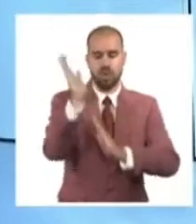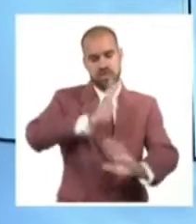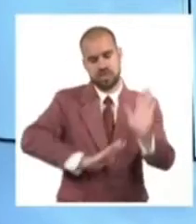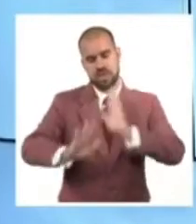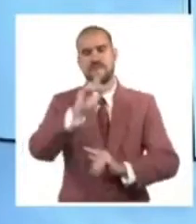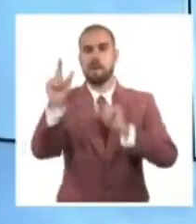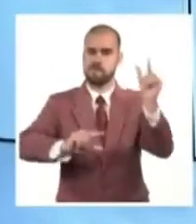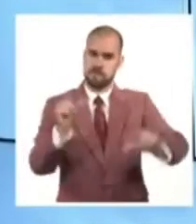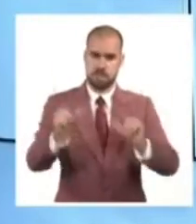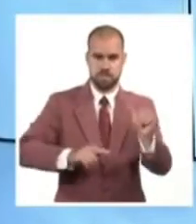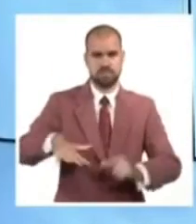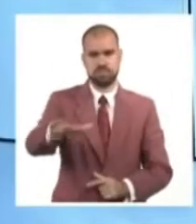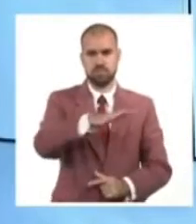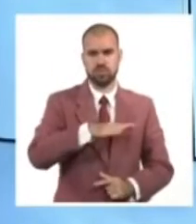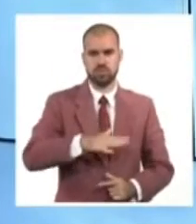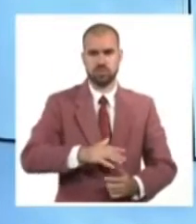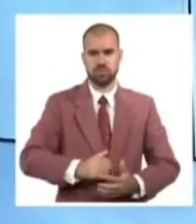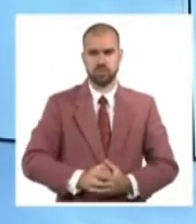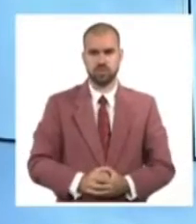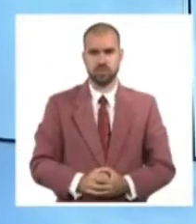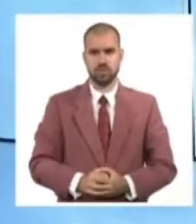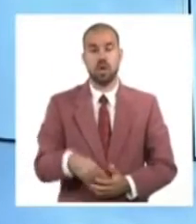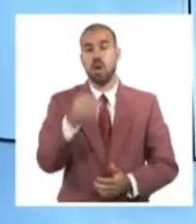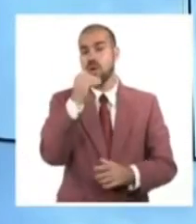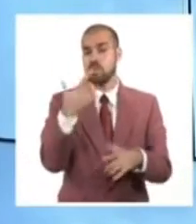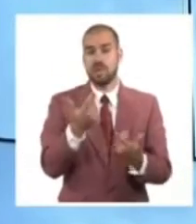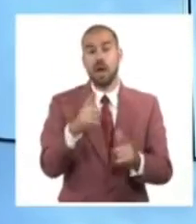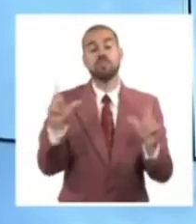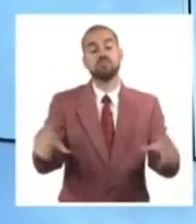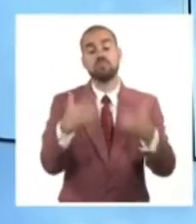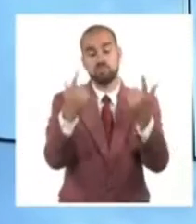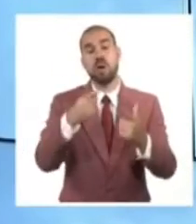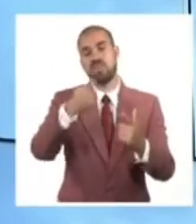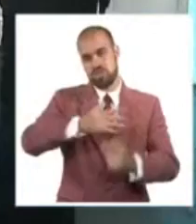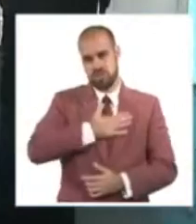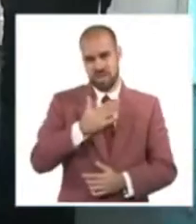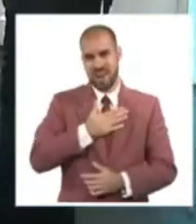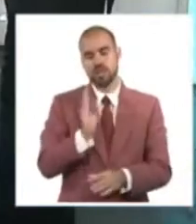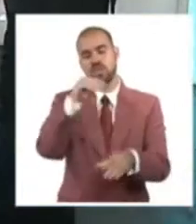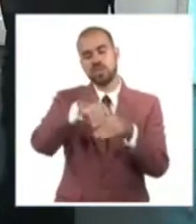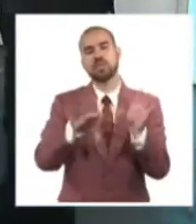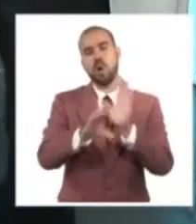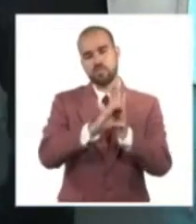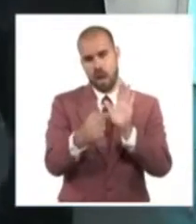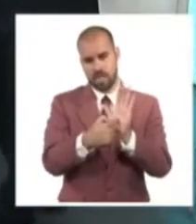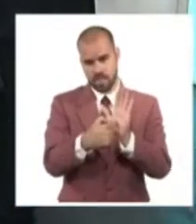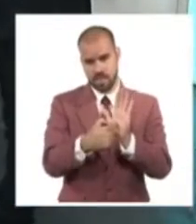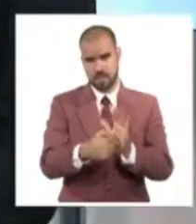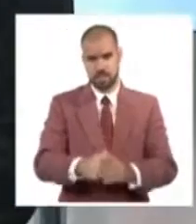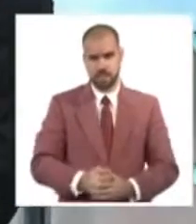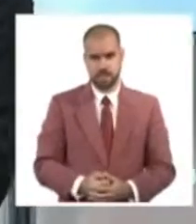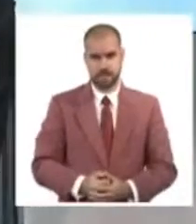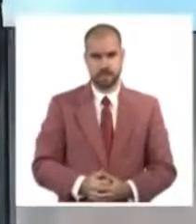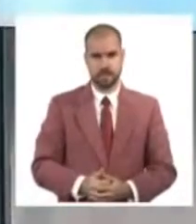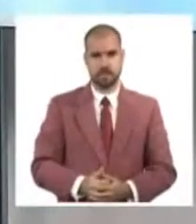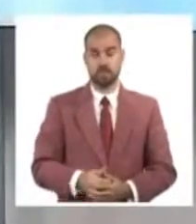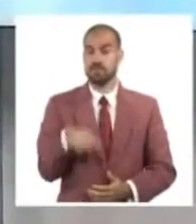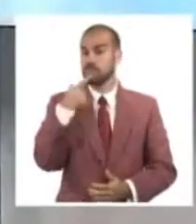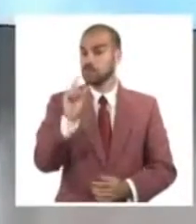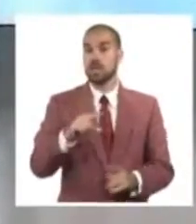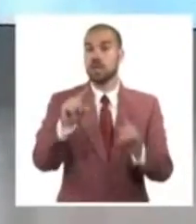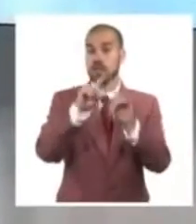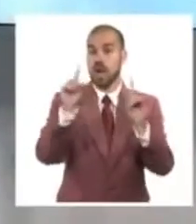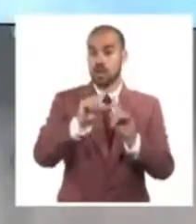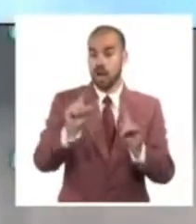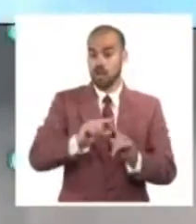ofrezcan al ciudadano, sobre todo, un estricto cumplimiento de los derechos consagrados en la Constitución. En la Constitución. Fíjense cuántos temas abarcan las